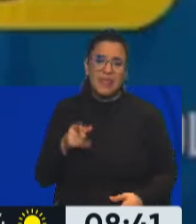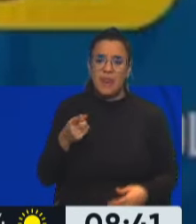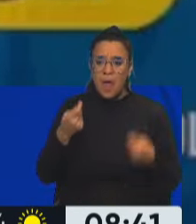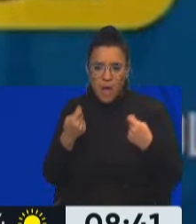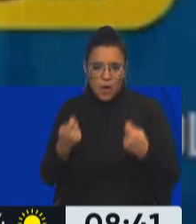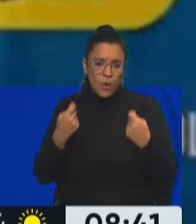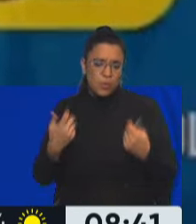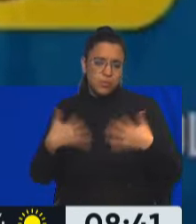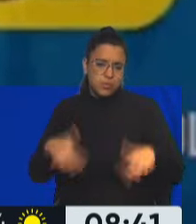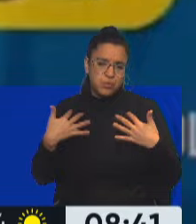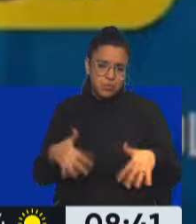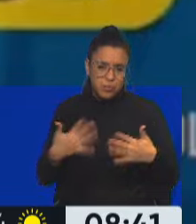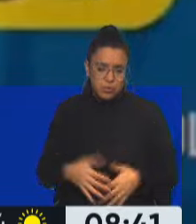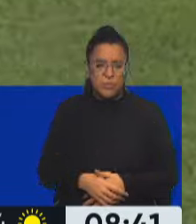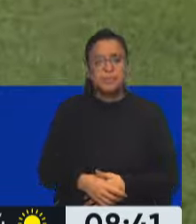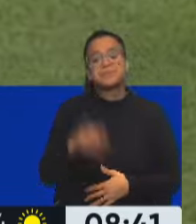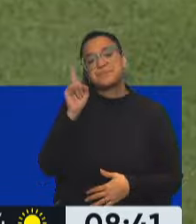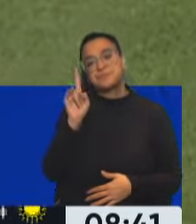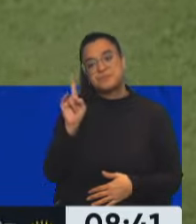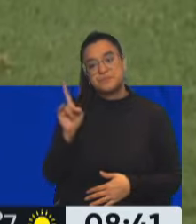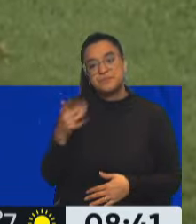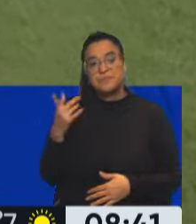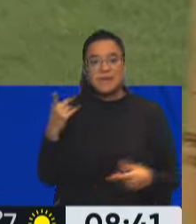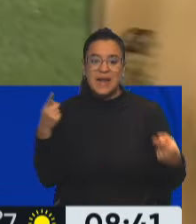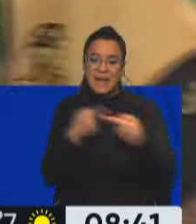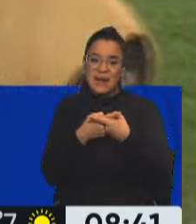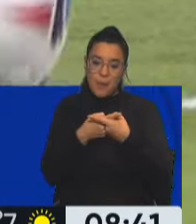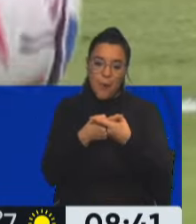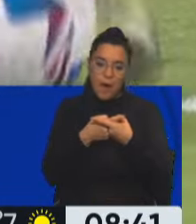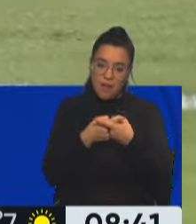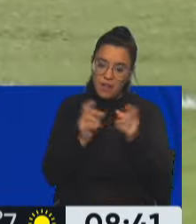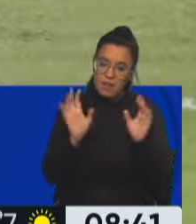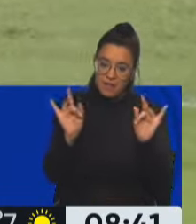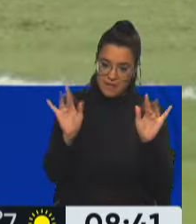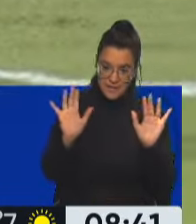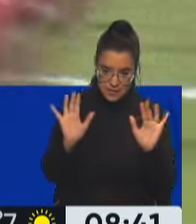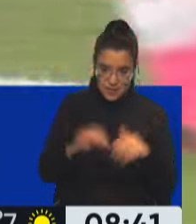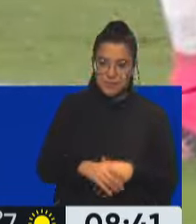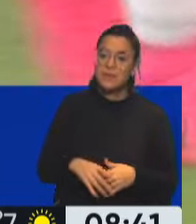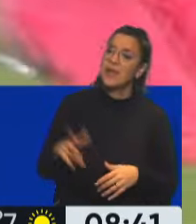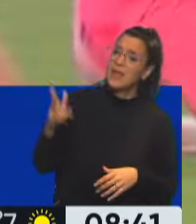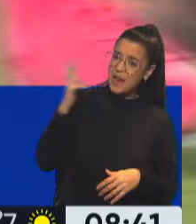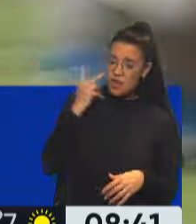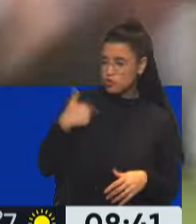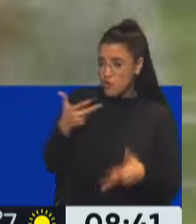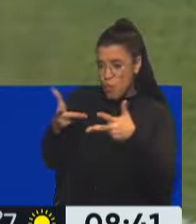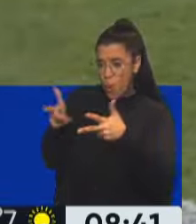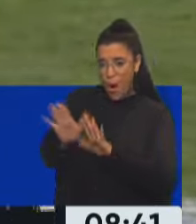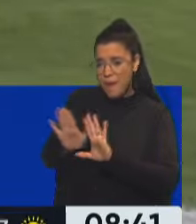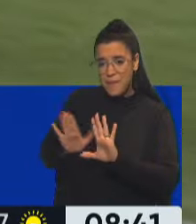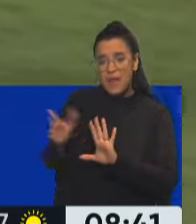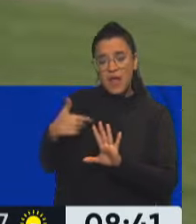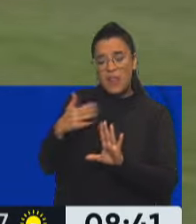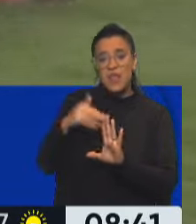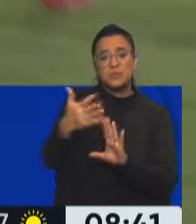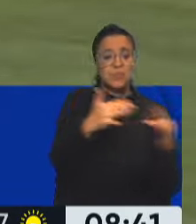gasto, pero bueno, ha sido un rival muy, muy duro. Y Leo, no hablé, ahora después